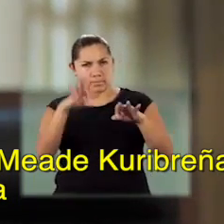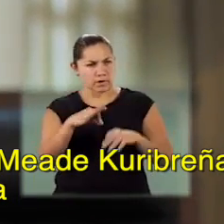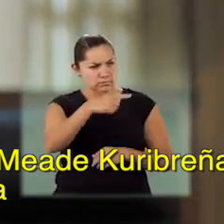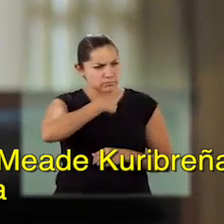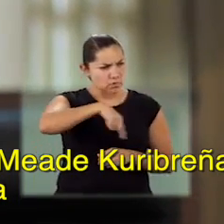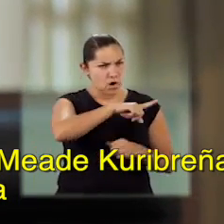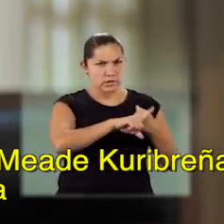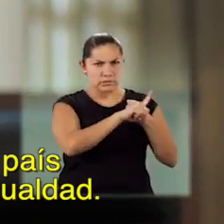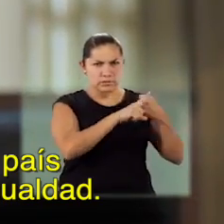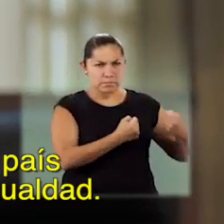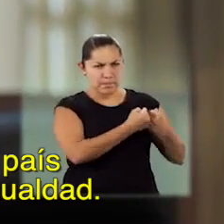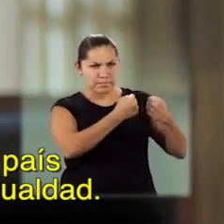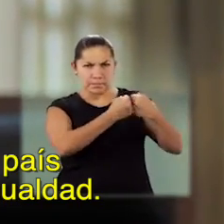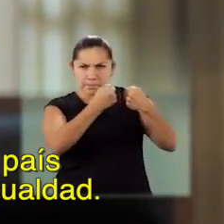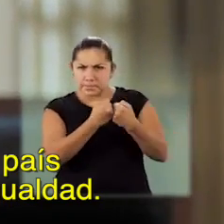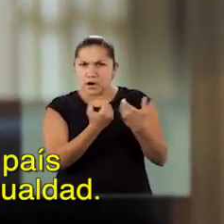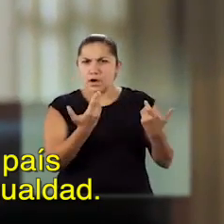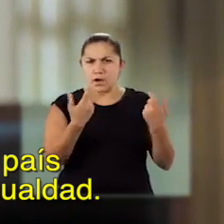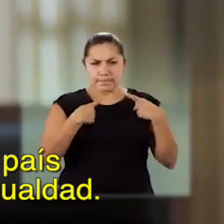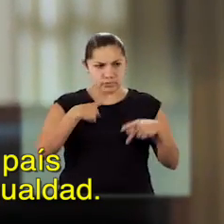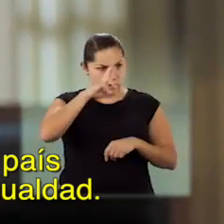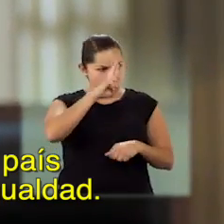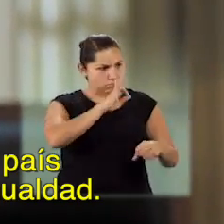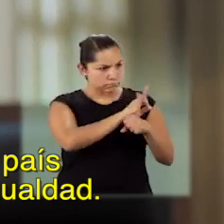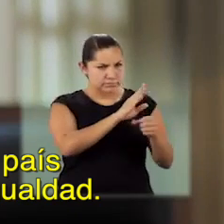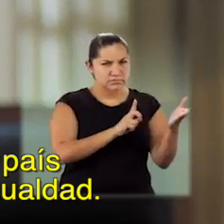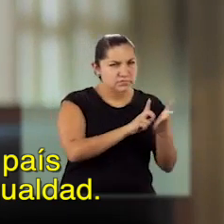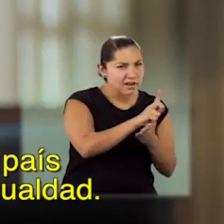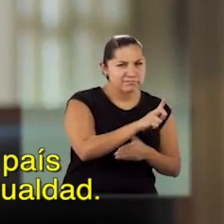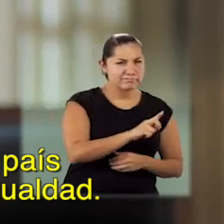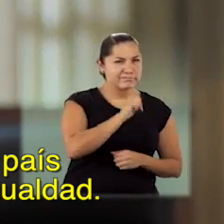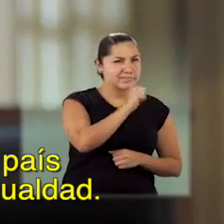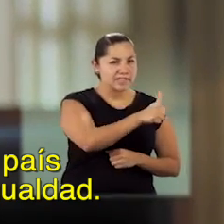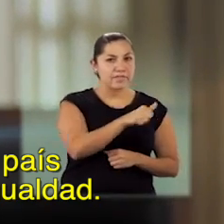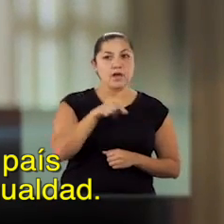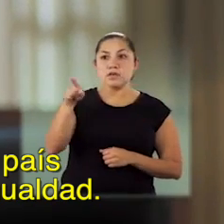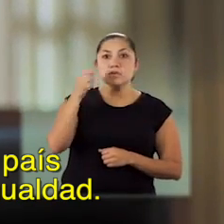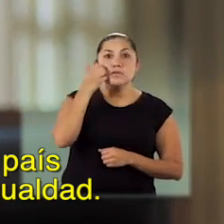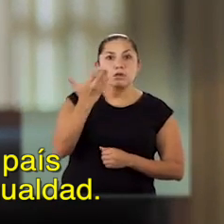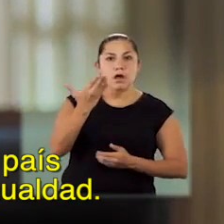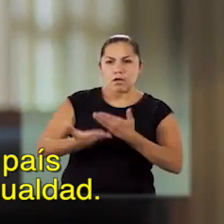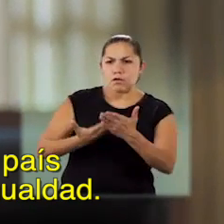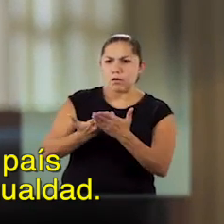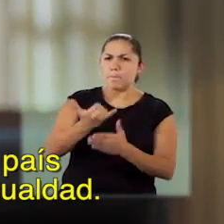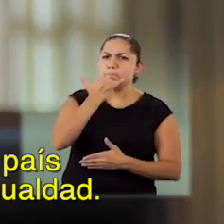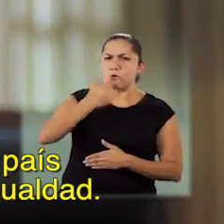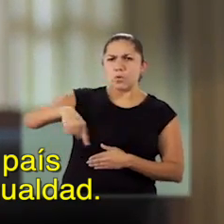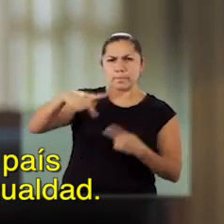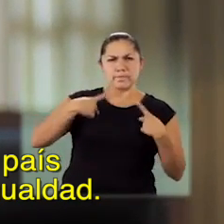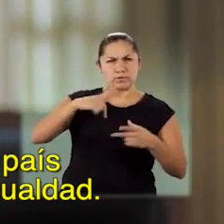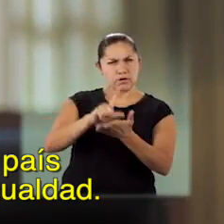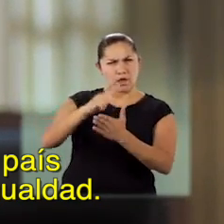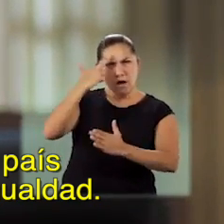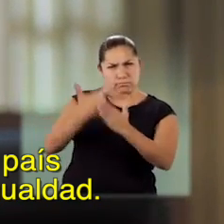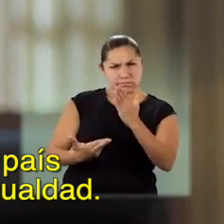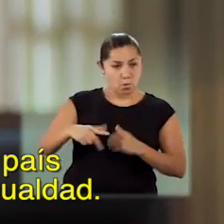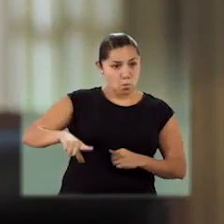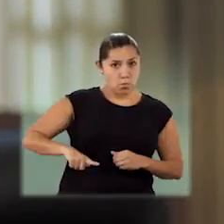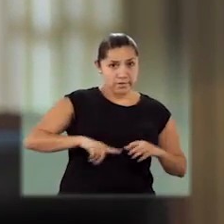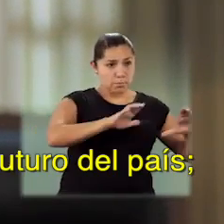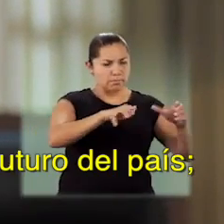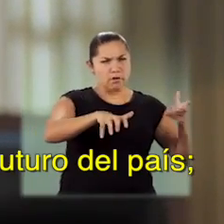la Primera Infancia es el acuerdo más importante para el futuro del país y un espacio de justicia para terminar con la